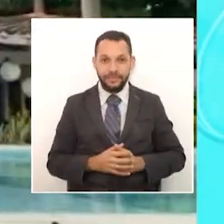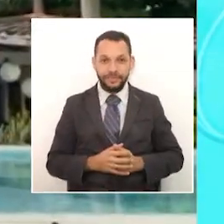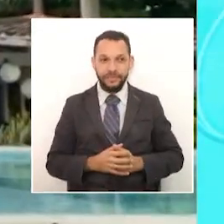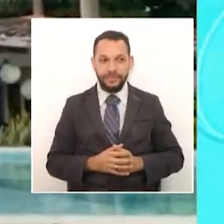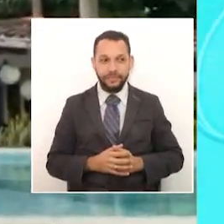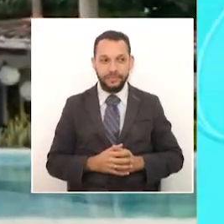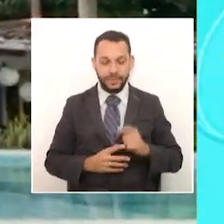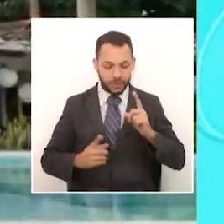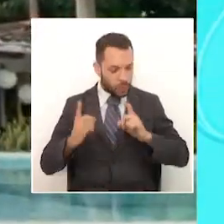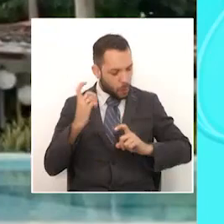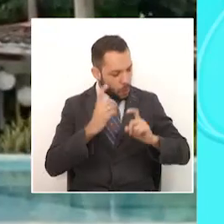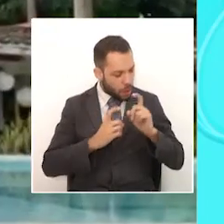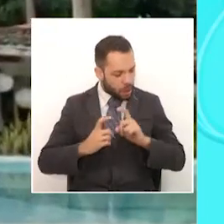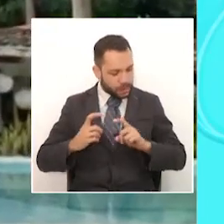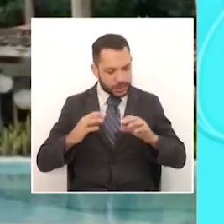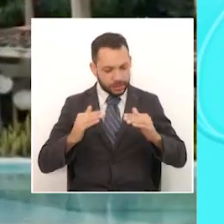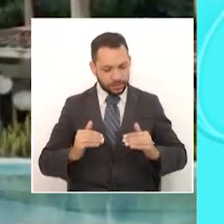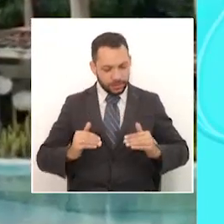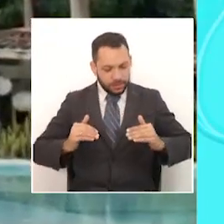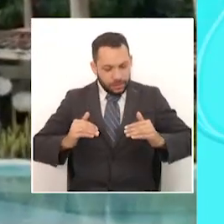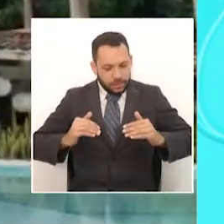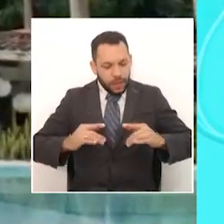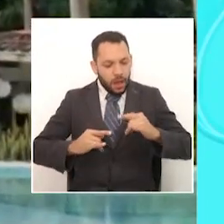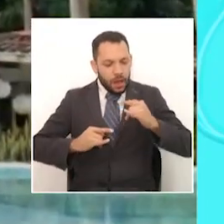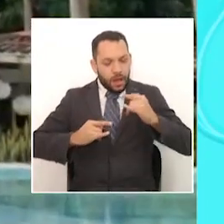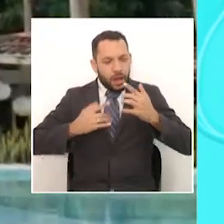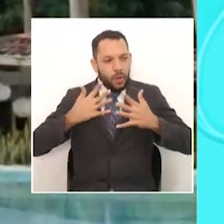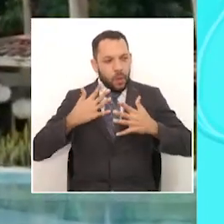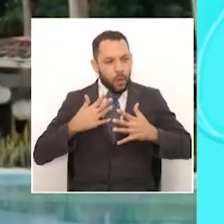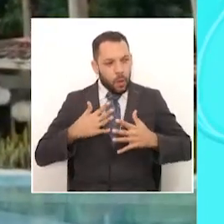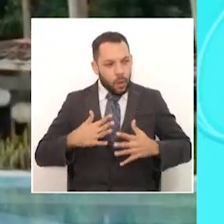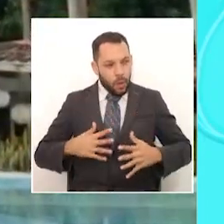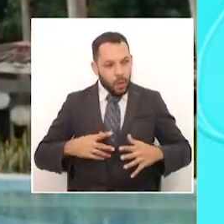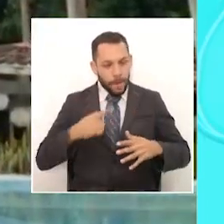Muy concentrados, van levantando,